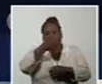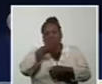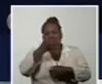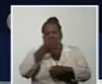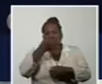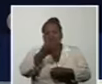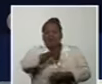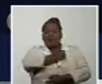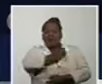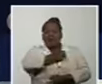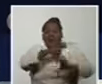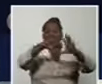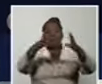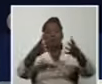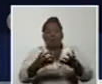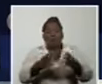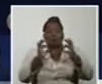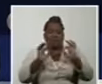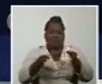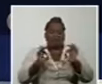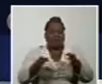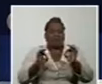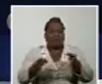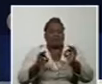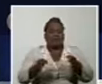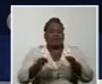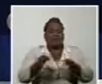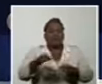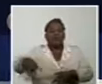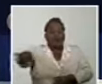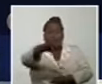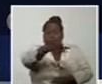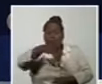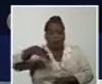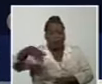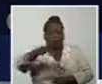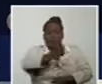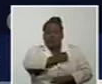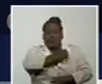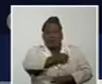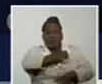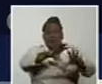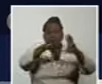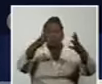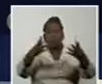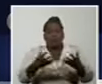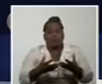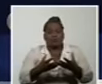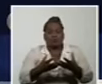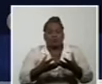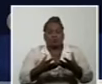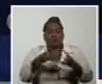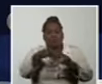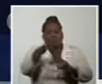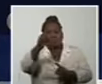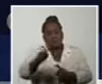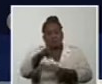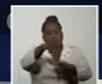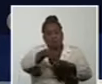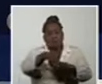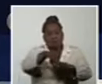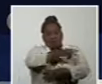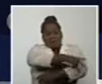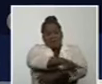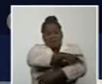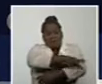quisiéramos que el mundo, la verdad, todos quisiéramos, primero por las personas que viven en esos países, y